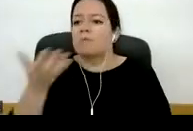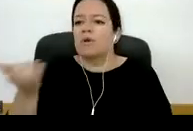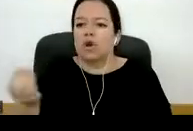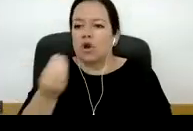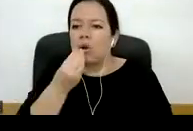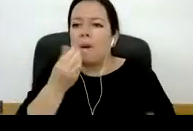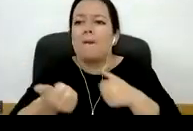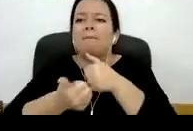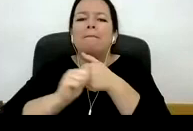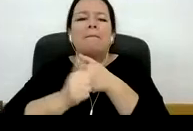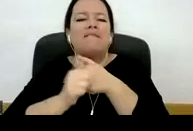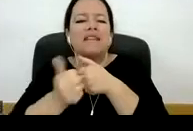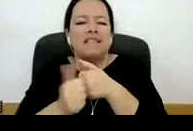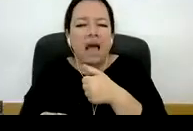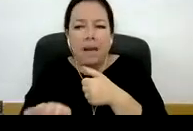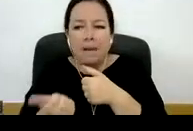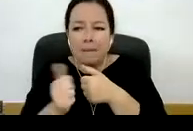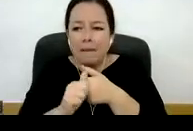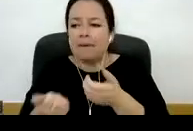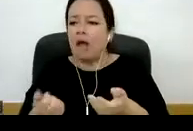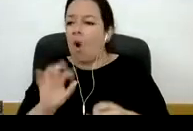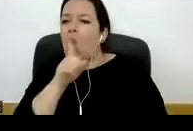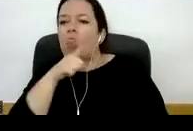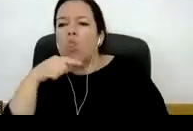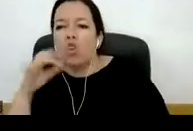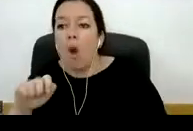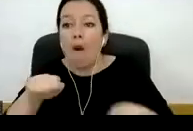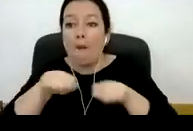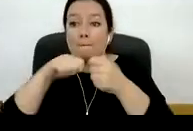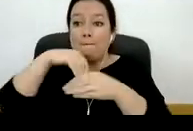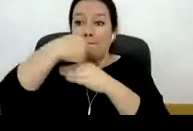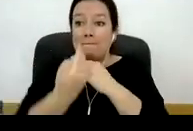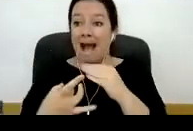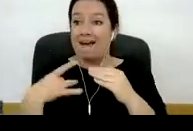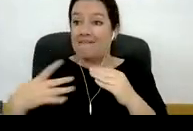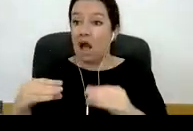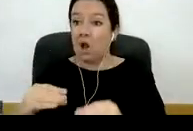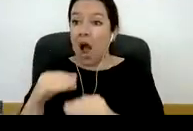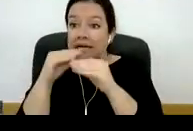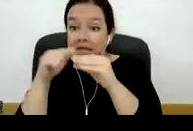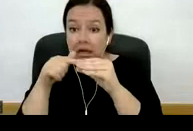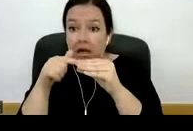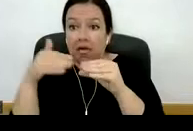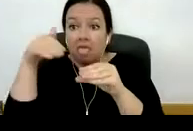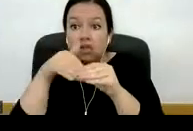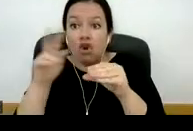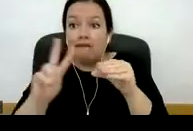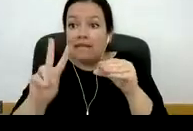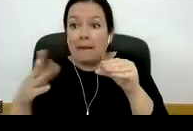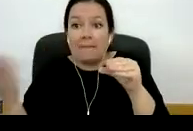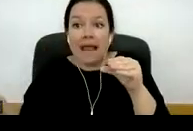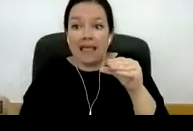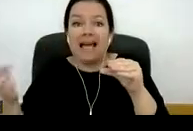de patatas fritas o algún dulce o pan blanco, por ejemplo. Entran hidratos de carbono, pero prácticamente no entran con ellas ni vitaminas, sal